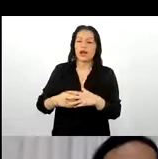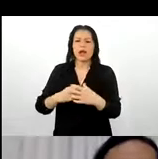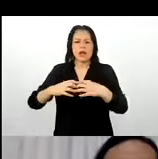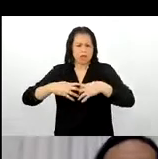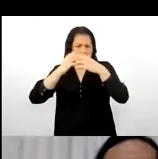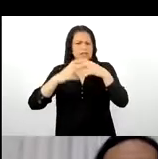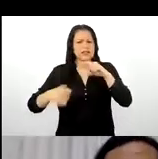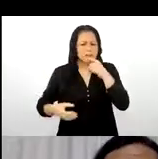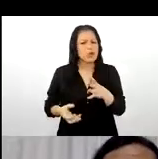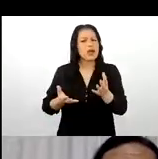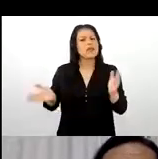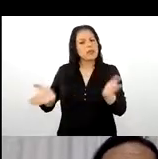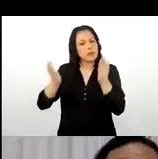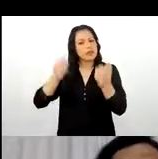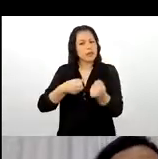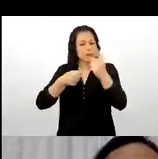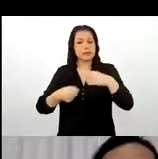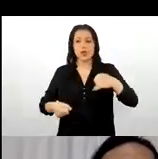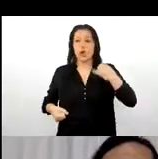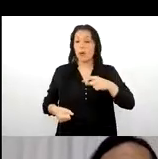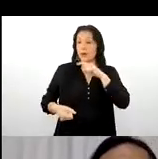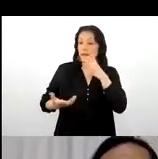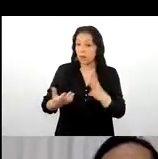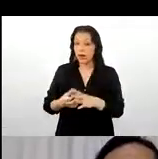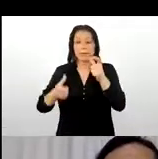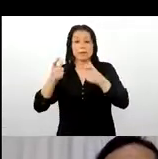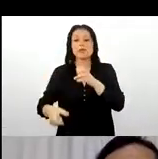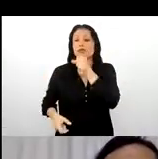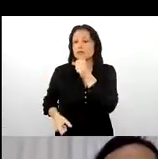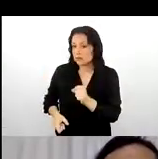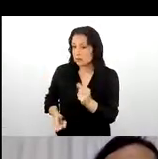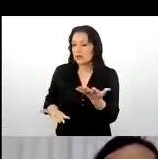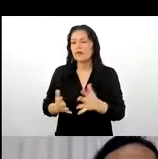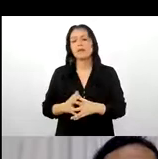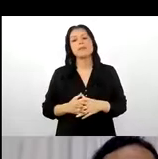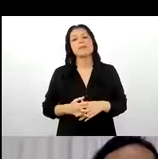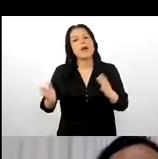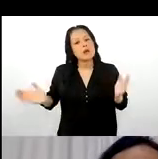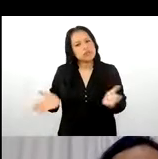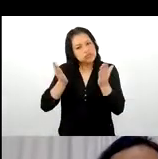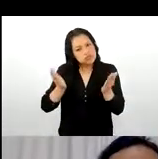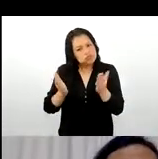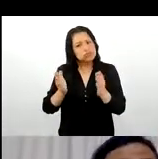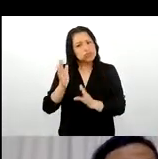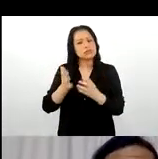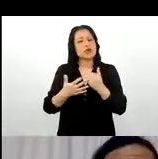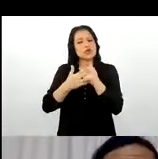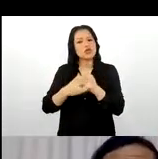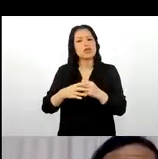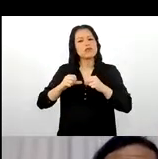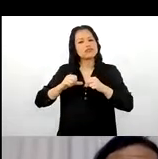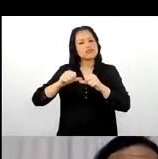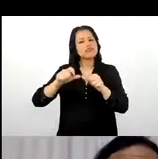la participación de la mujer, de los jóvenes, de las personas de la tercera edad, ¿no? Fomenta desde ya la conservación